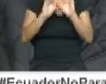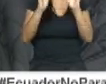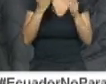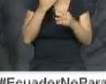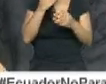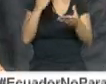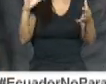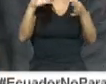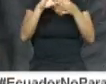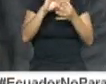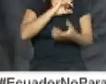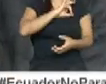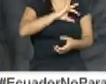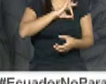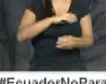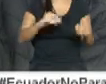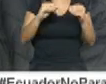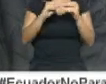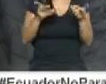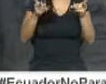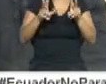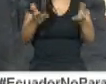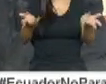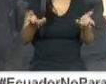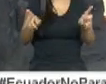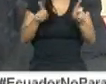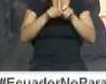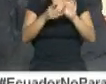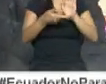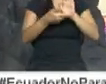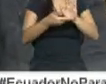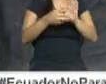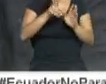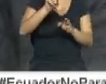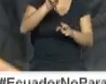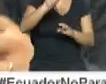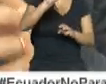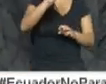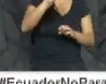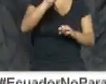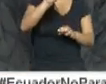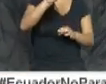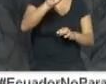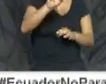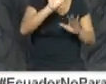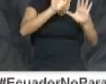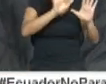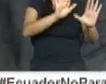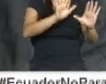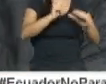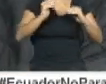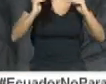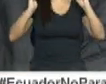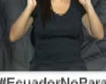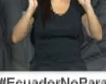ligado a los chilenos, que es un modelo bastante ligado al modelo de Bismarck, ¿no? Un modelo bastante conservador, élites,